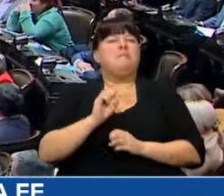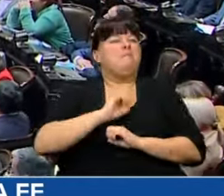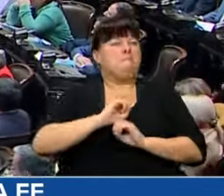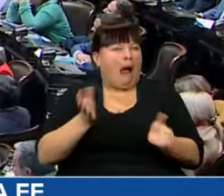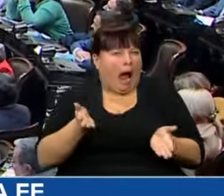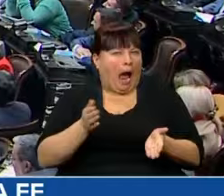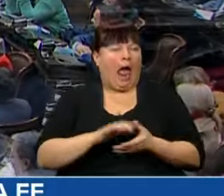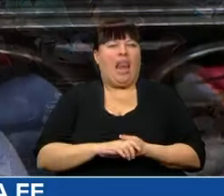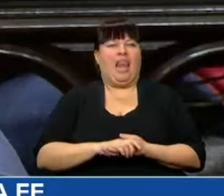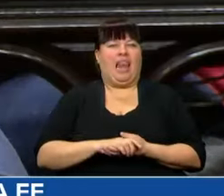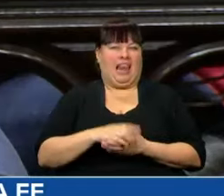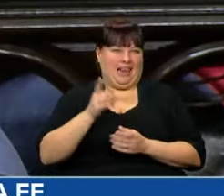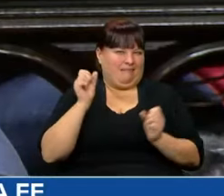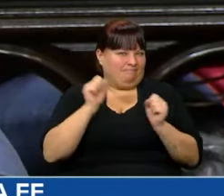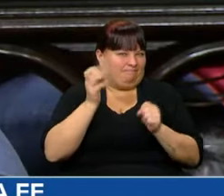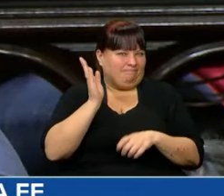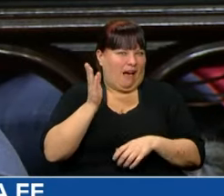malvada y vil.